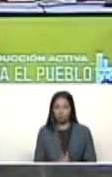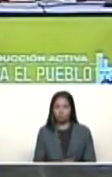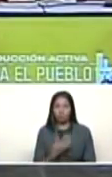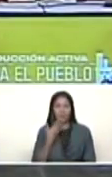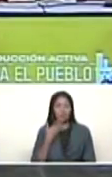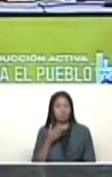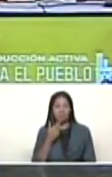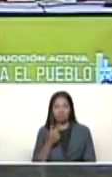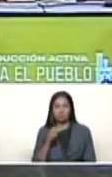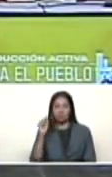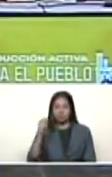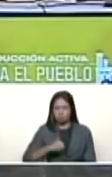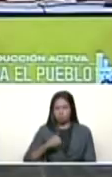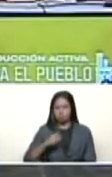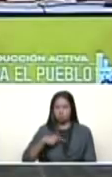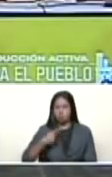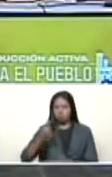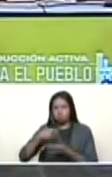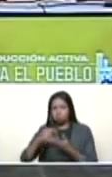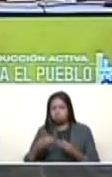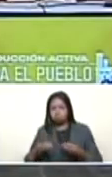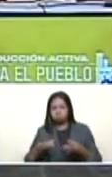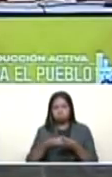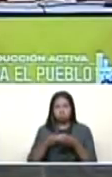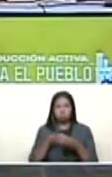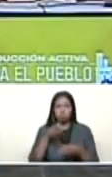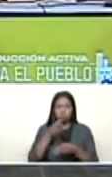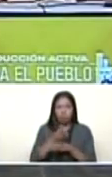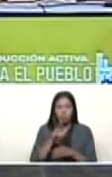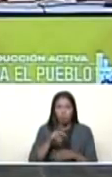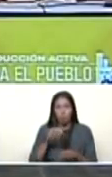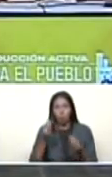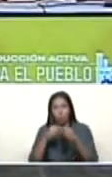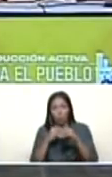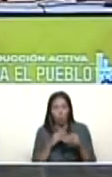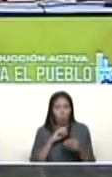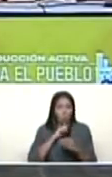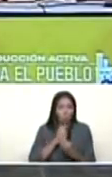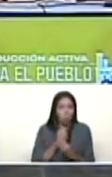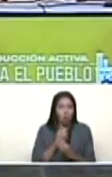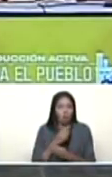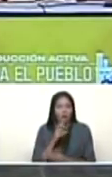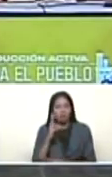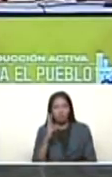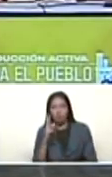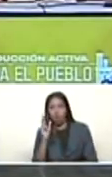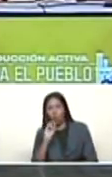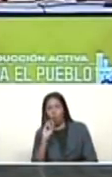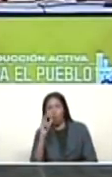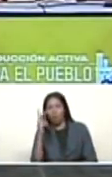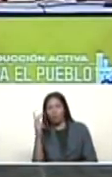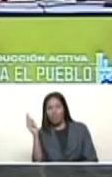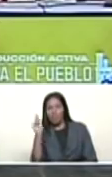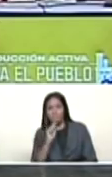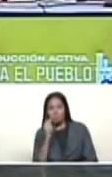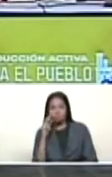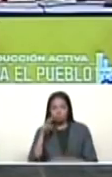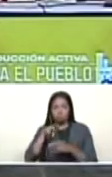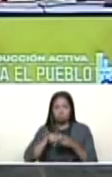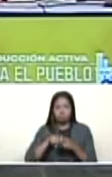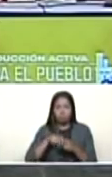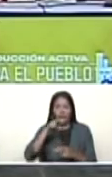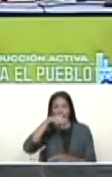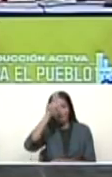decir, sí designé una delegación. Hemos estado negociando en secreto durante hace 2-3 meses. Y estamos sentados en